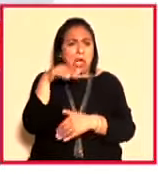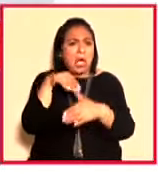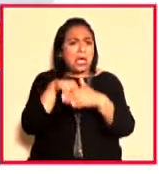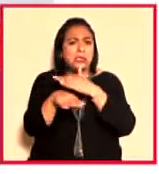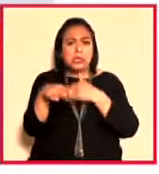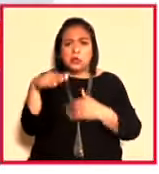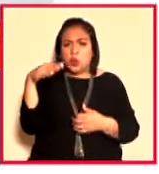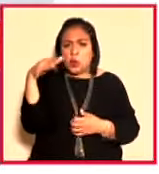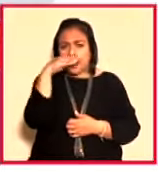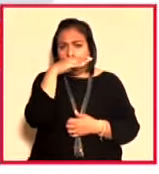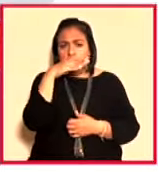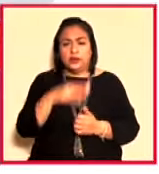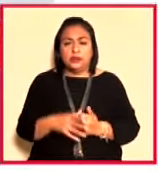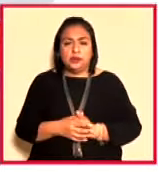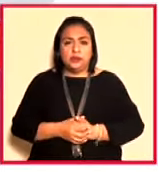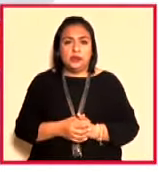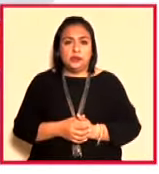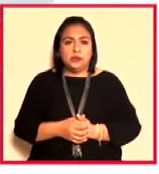gratuito.